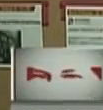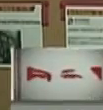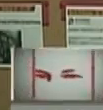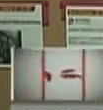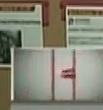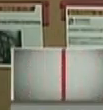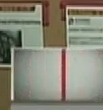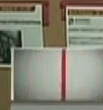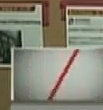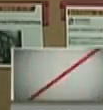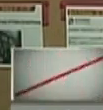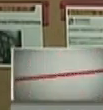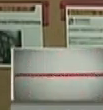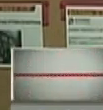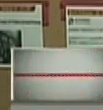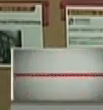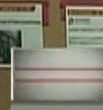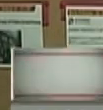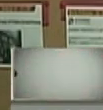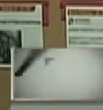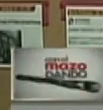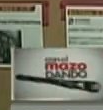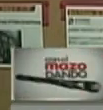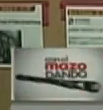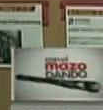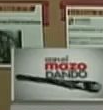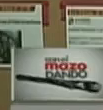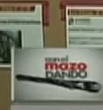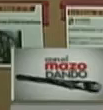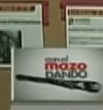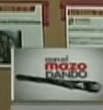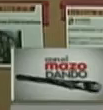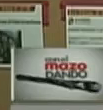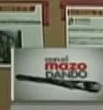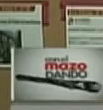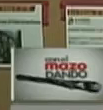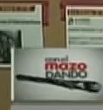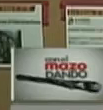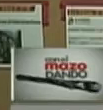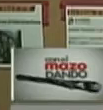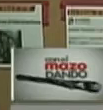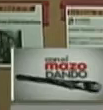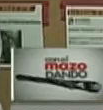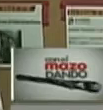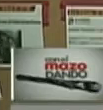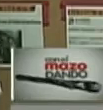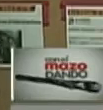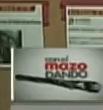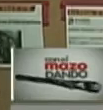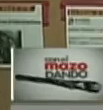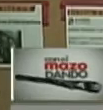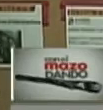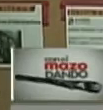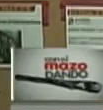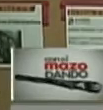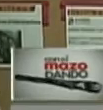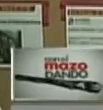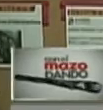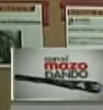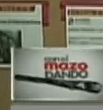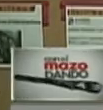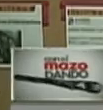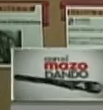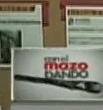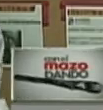solo es capaz de hacerlo el partido socialista de venezuela en ese formato consulta directa a nuestras bases porque no hacemos un